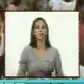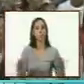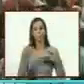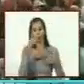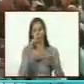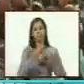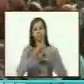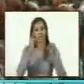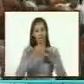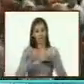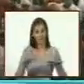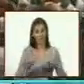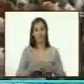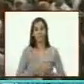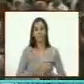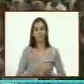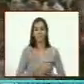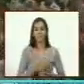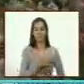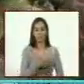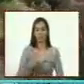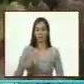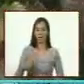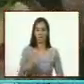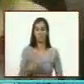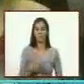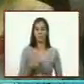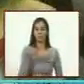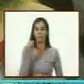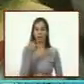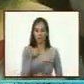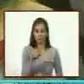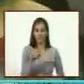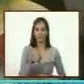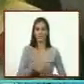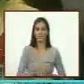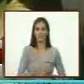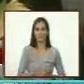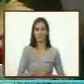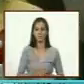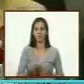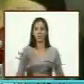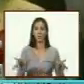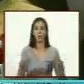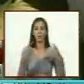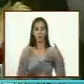Cumpleaños feliz, te deseamos a ti.